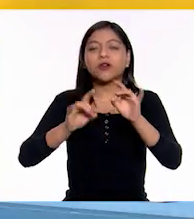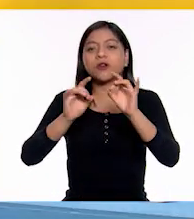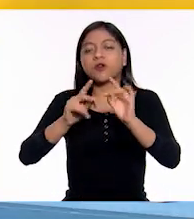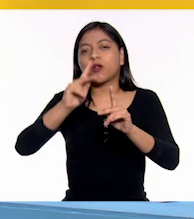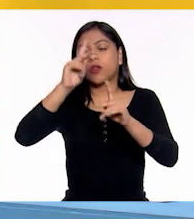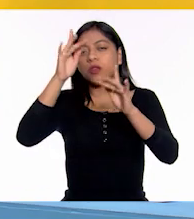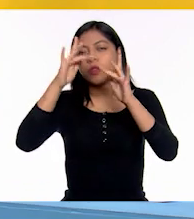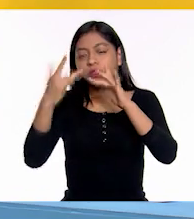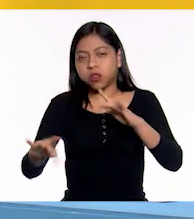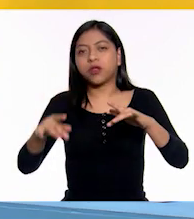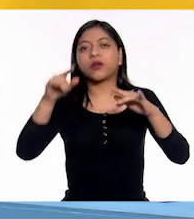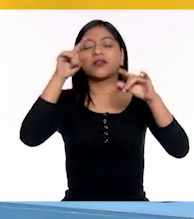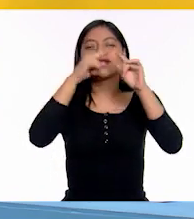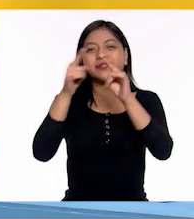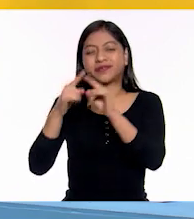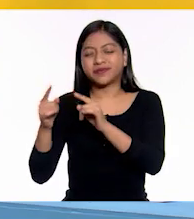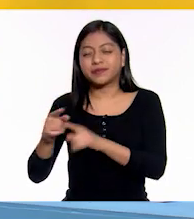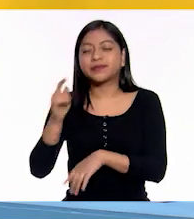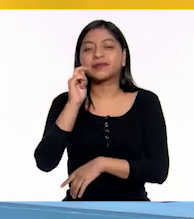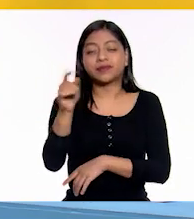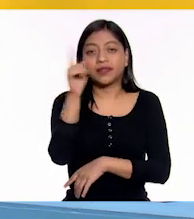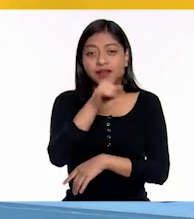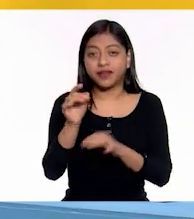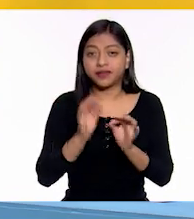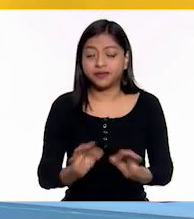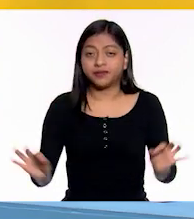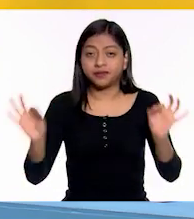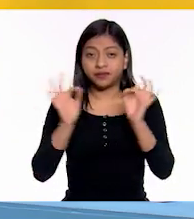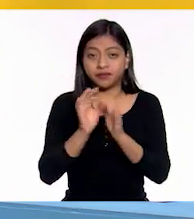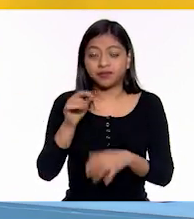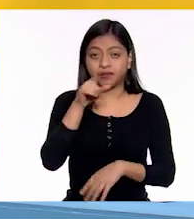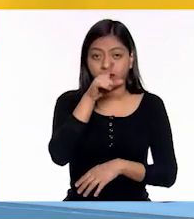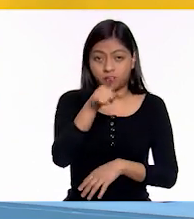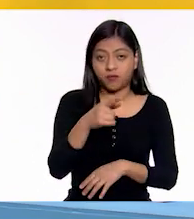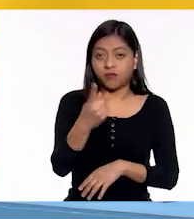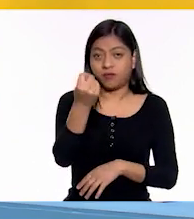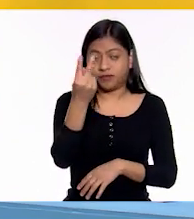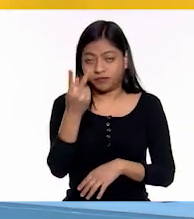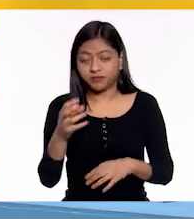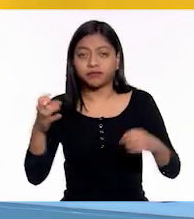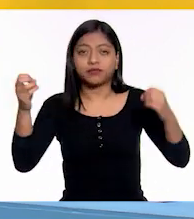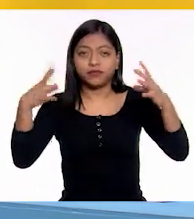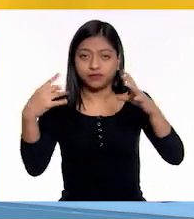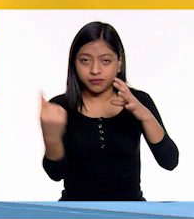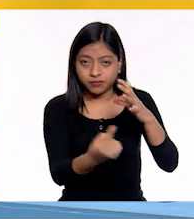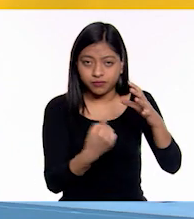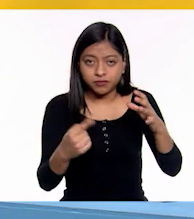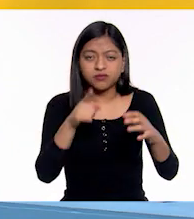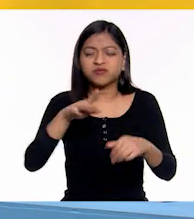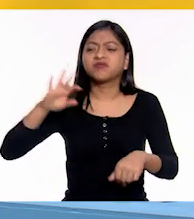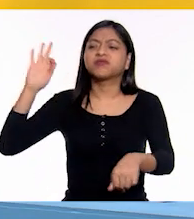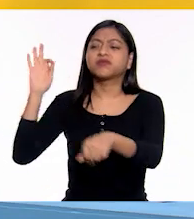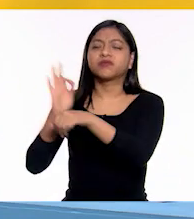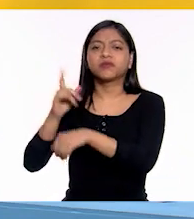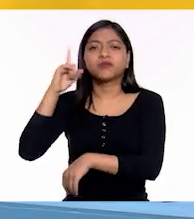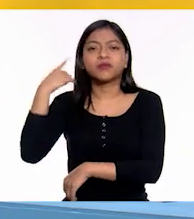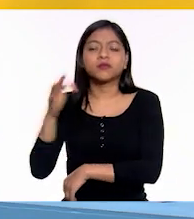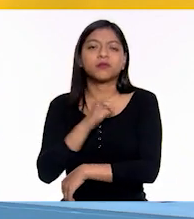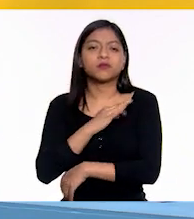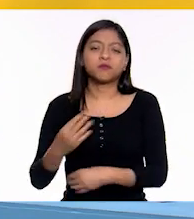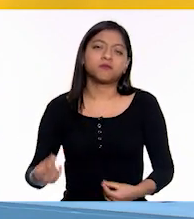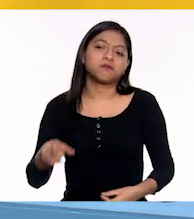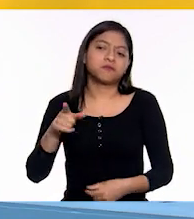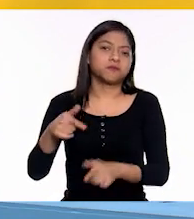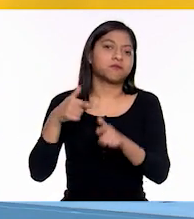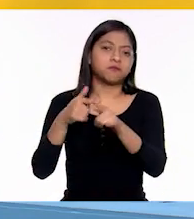voltaje. Entonces, es muy importante proteger los aparatos electrónicos de posibles daños que puedan acortar su vida útil.